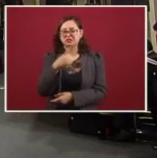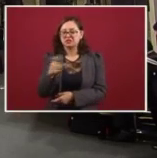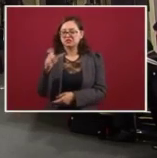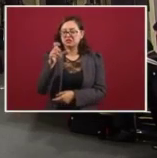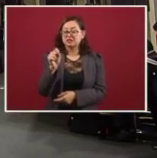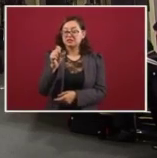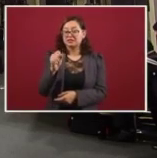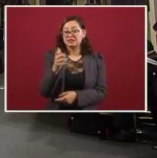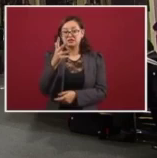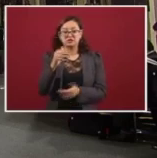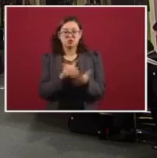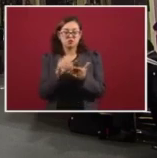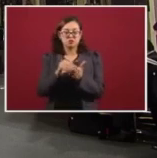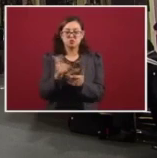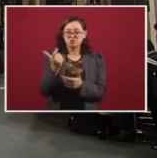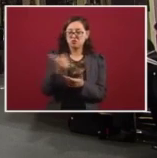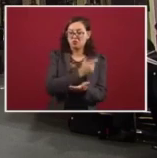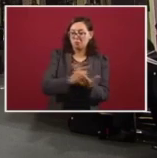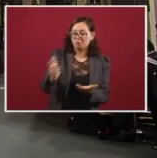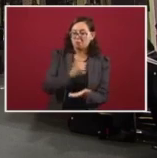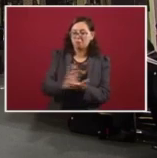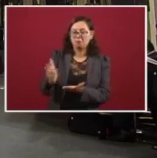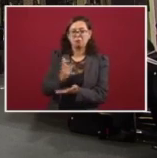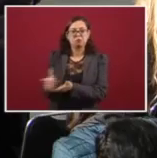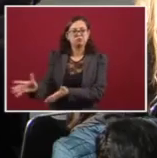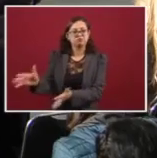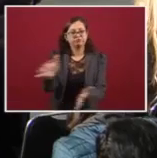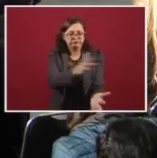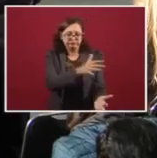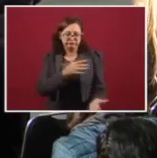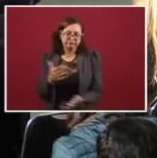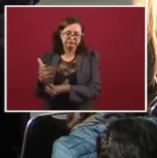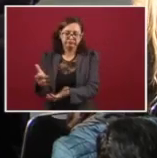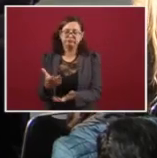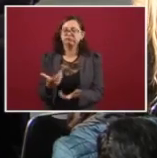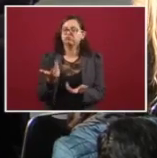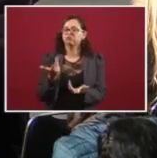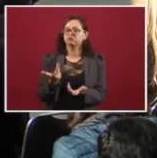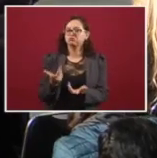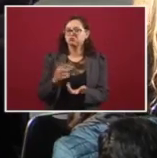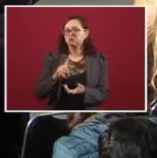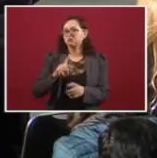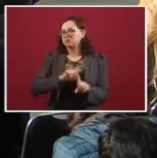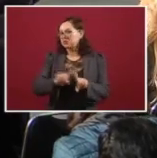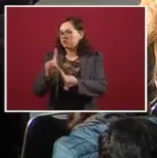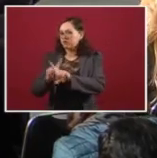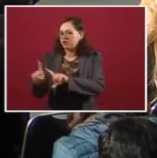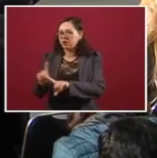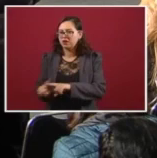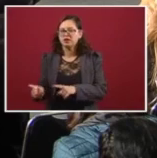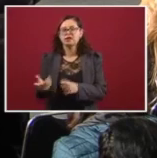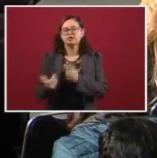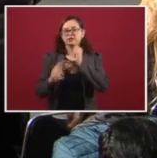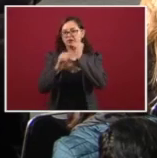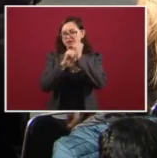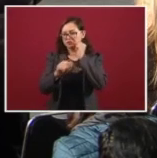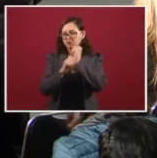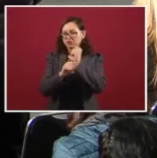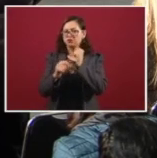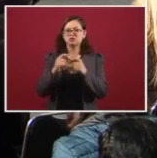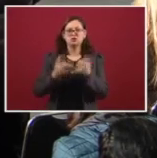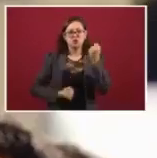pesos por viáticos, sueldos, fondos de ahorro, prerrogativas, transportación terrestre y